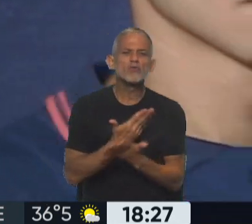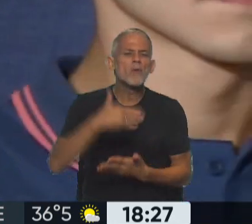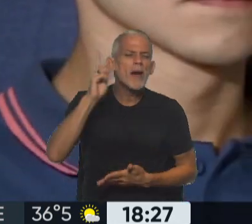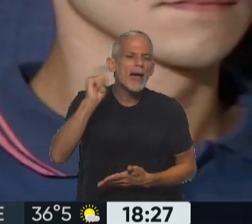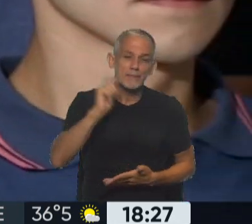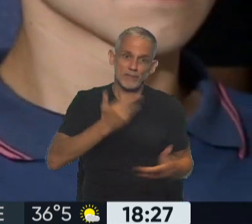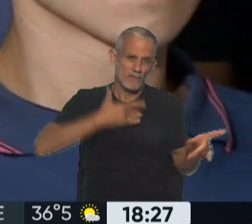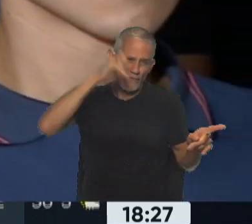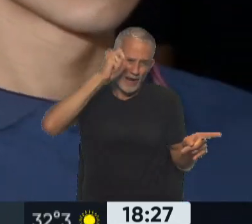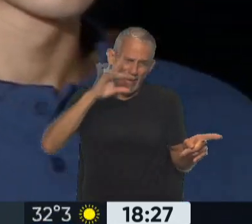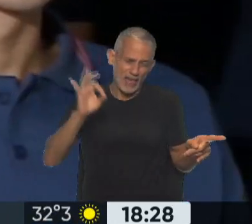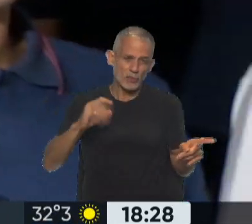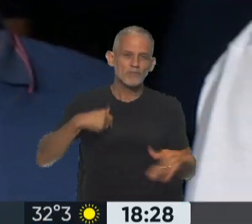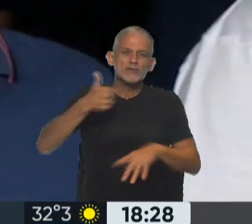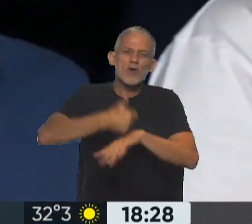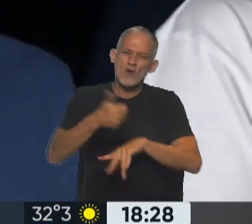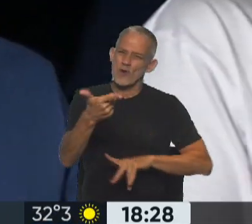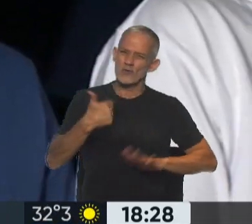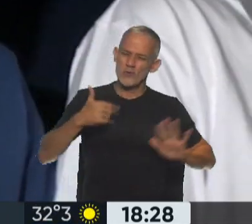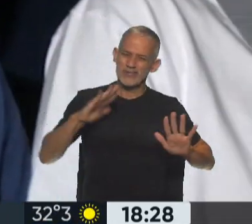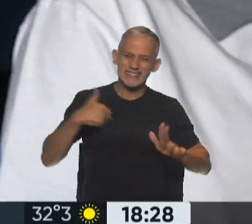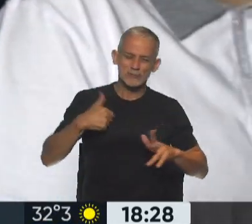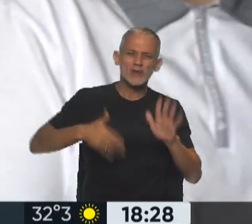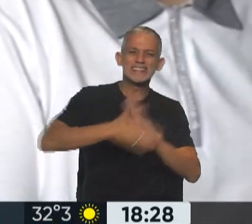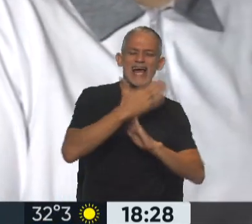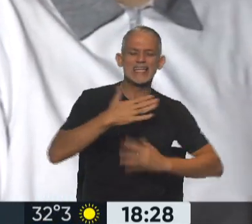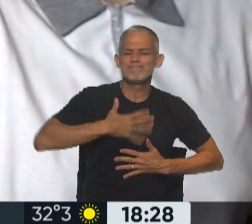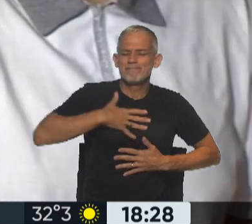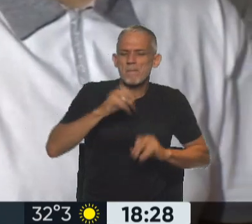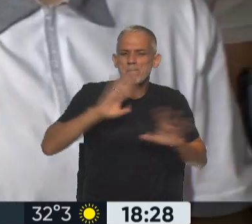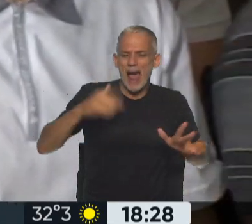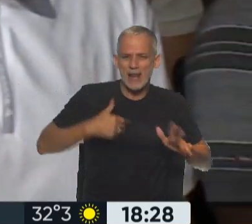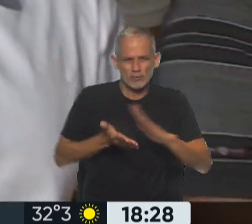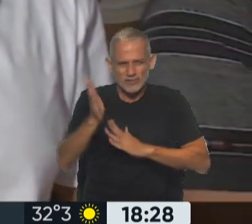La verdad que no estuve, yo salí, me descompuse y salí.